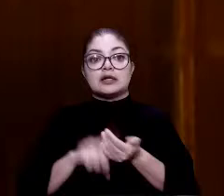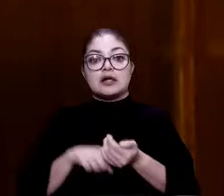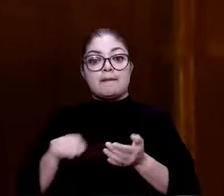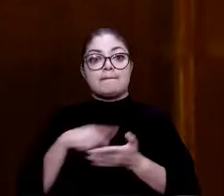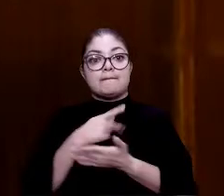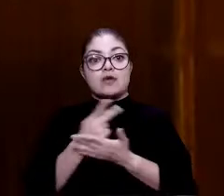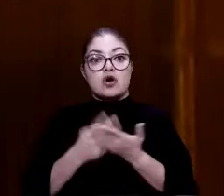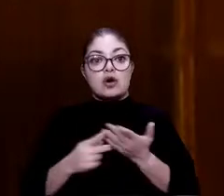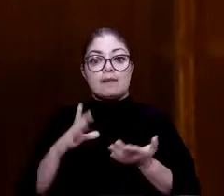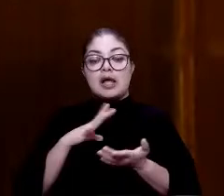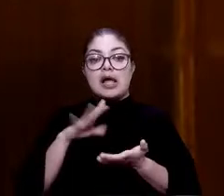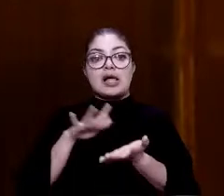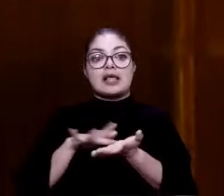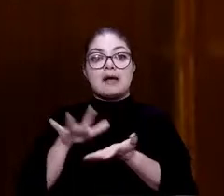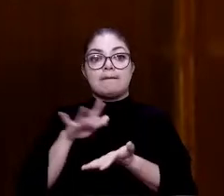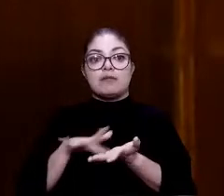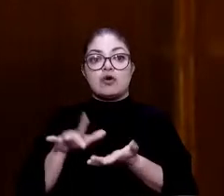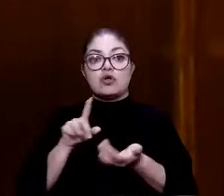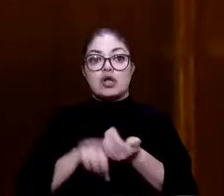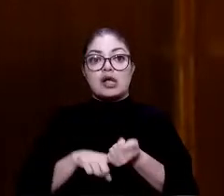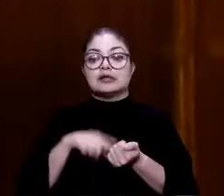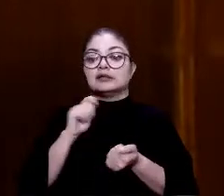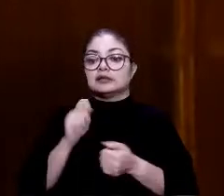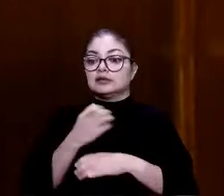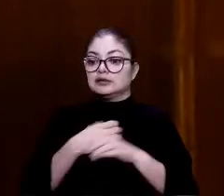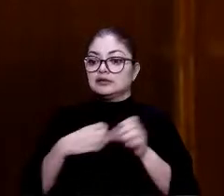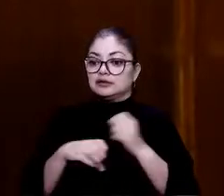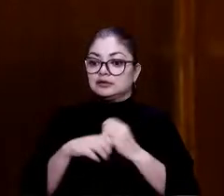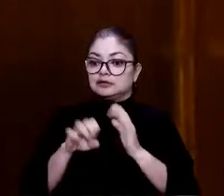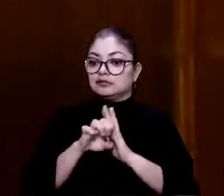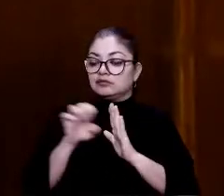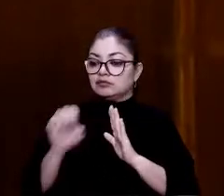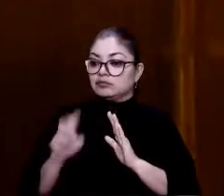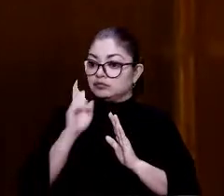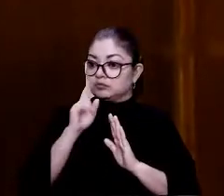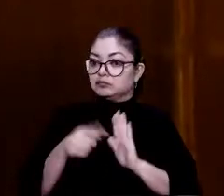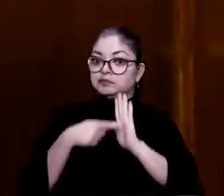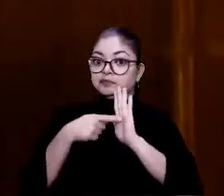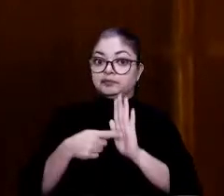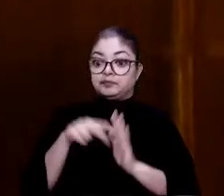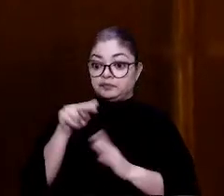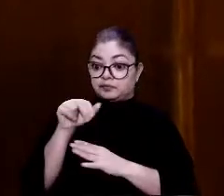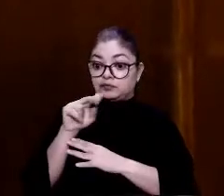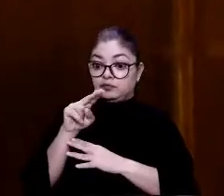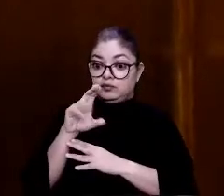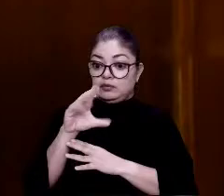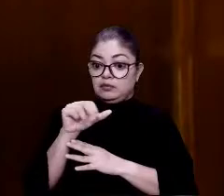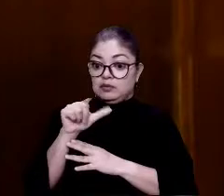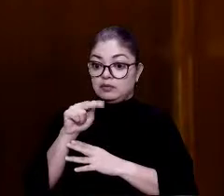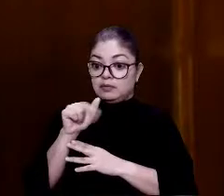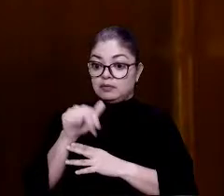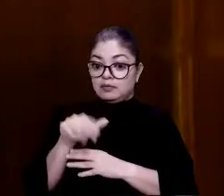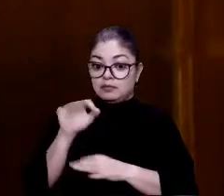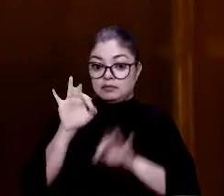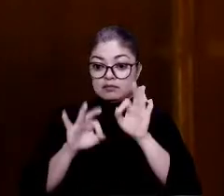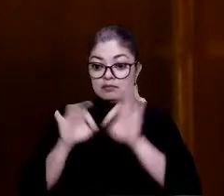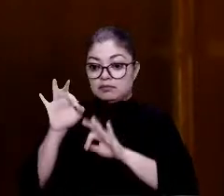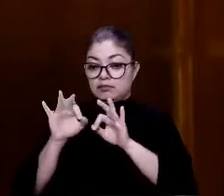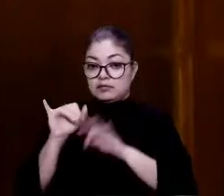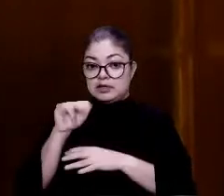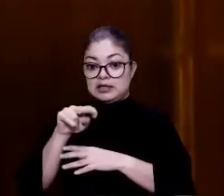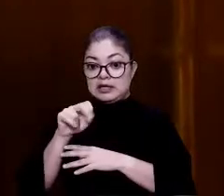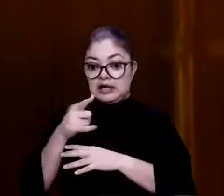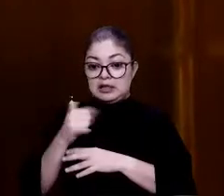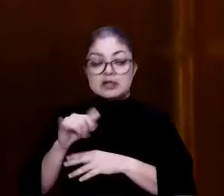se entregan apoyos en aparatos funcionales como dato ilustrativo. Tan solo en Naucalpan, los datos estadísticos del INEGI refieren